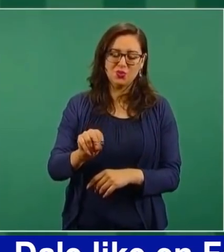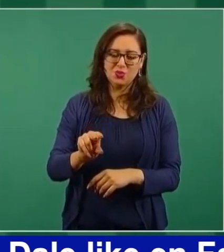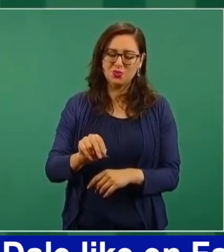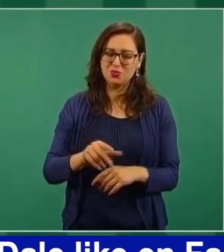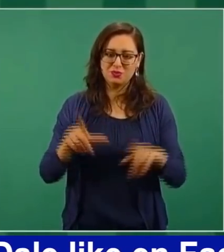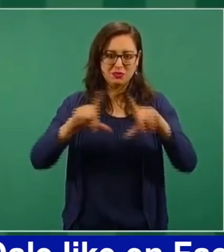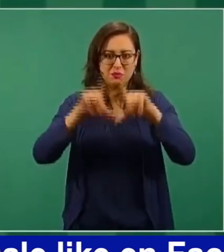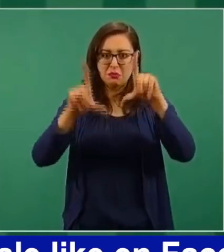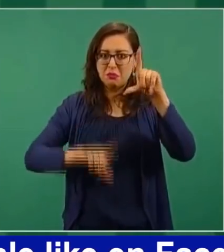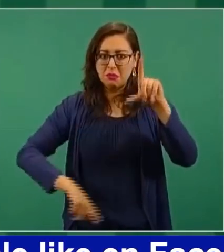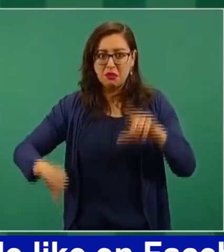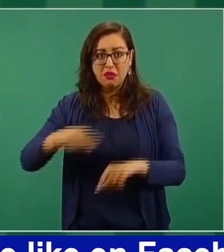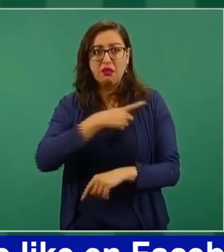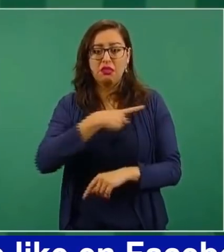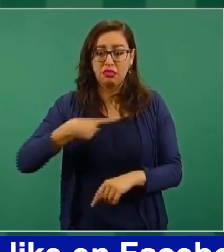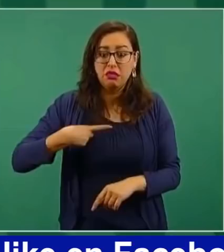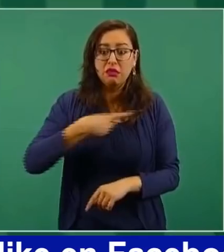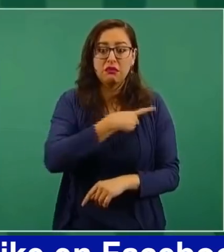al país,